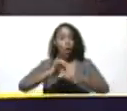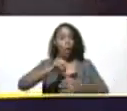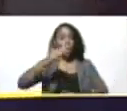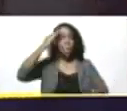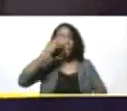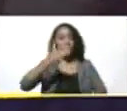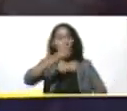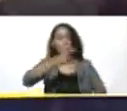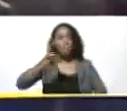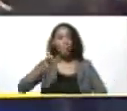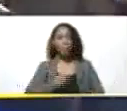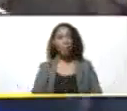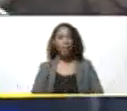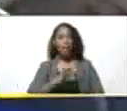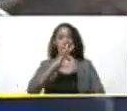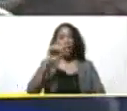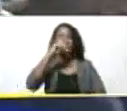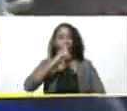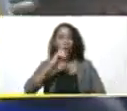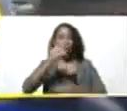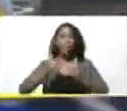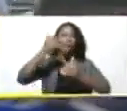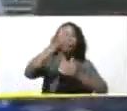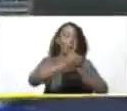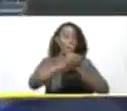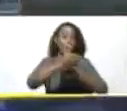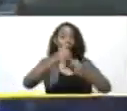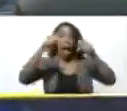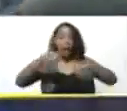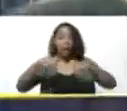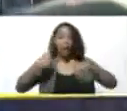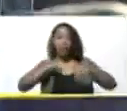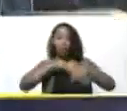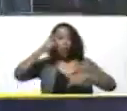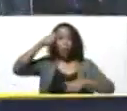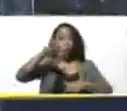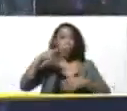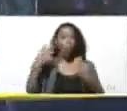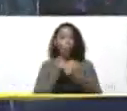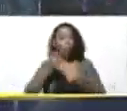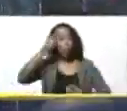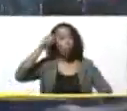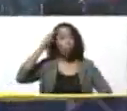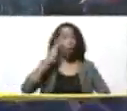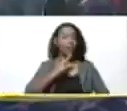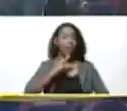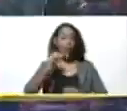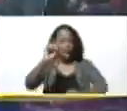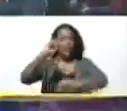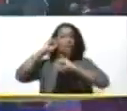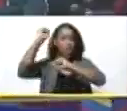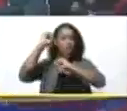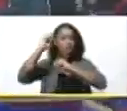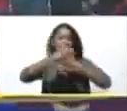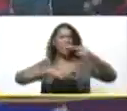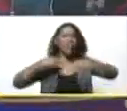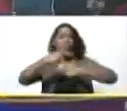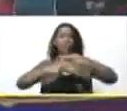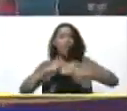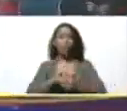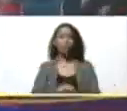cívico-militar, 30 años después, aquí está el pueblo de Bolívar, victorioso, en